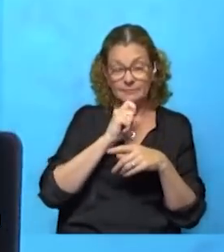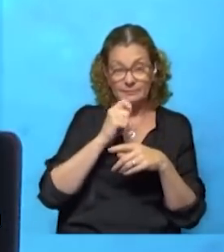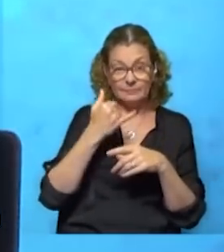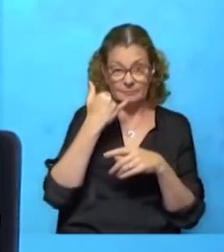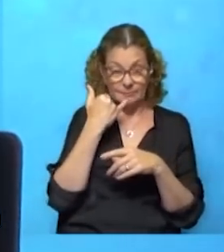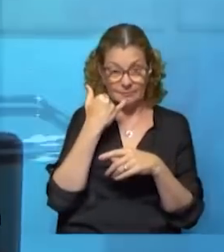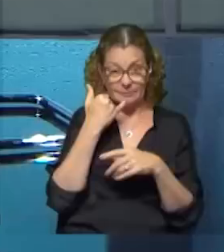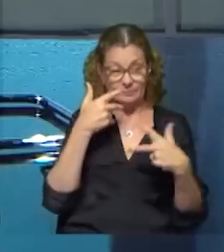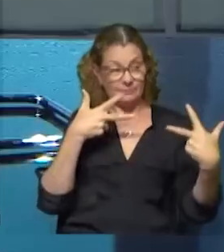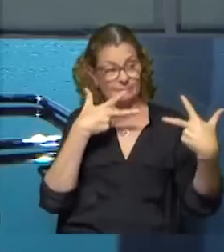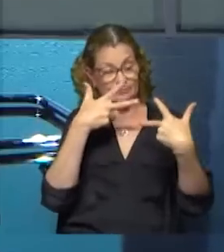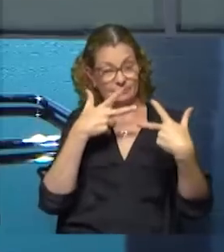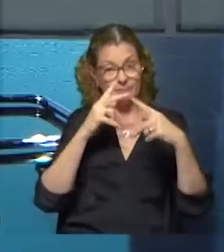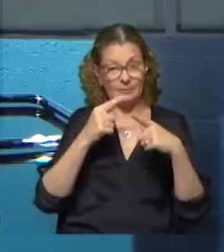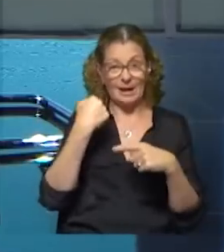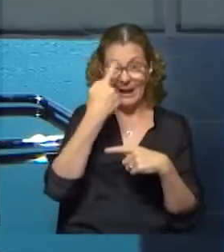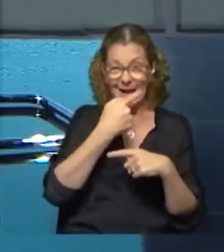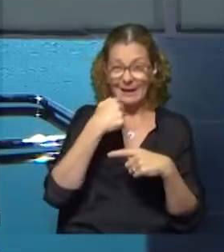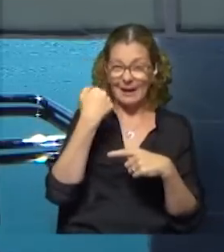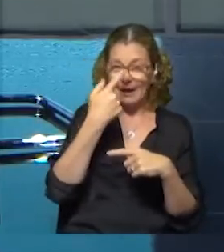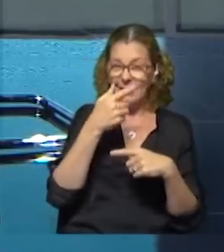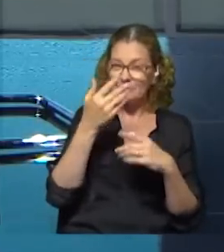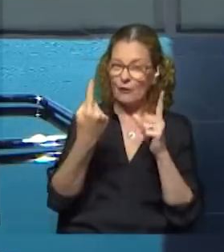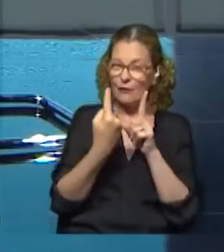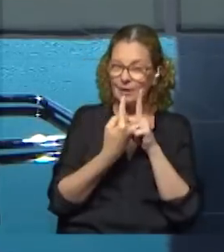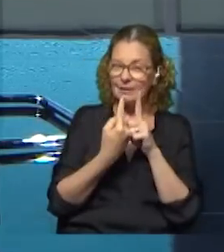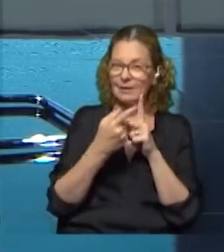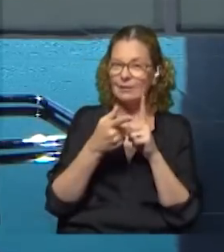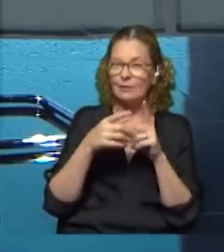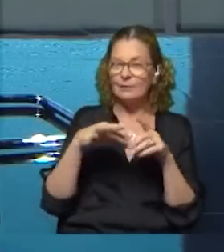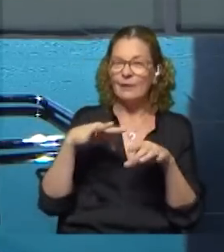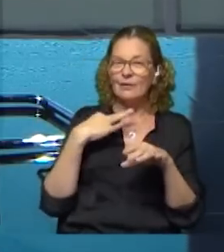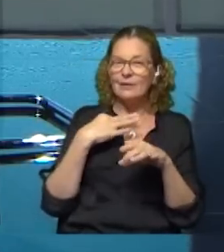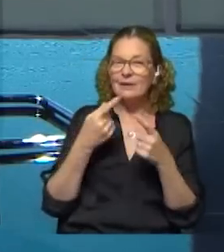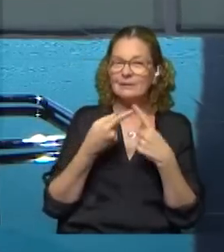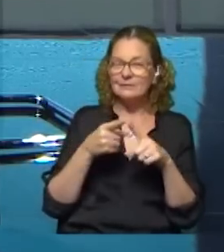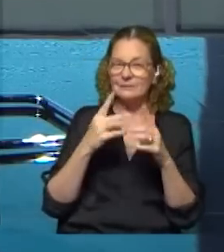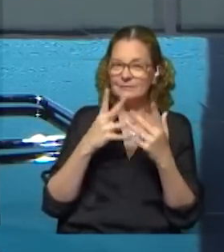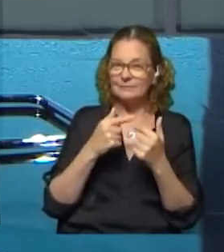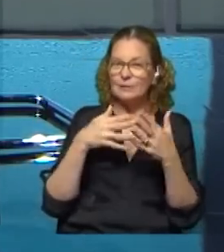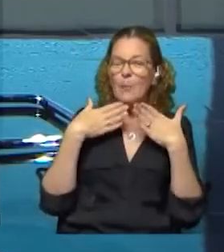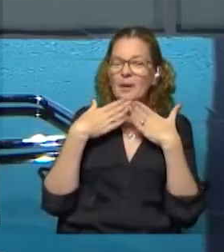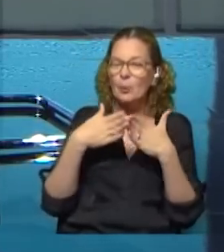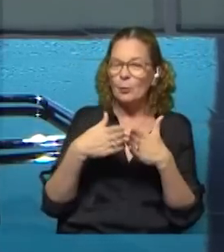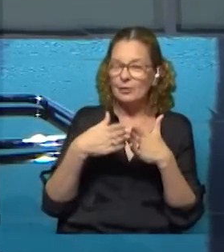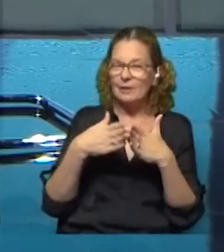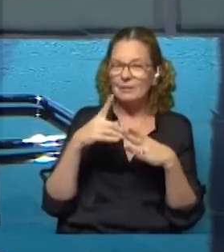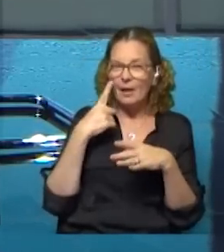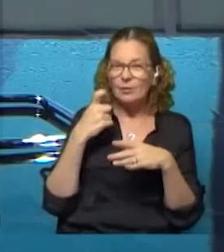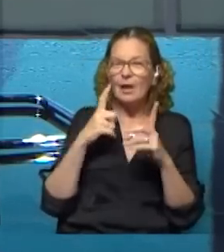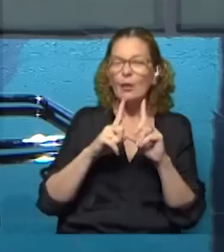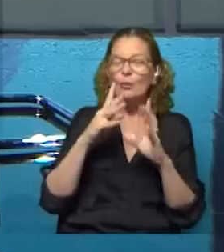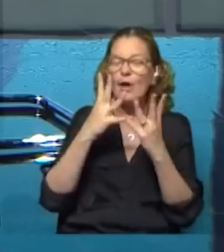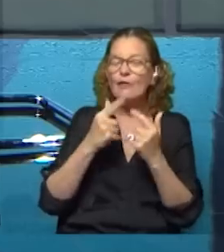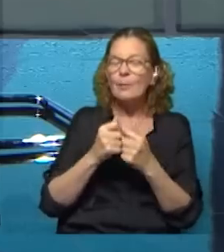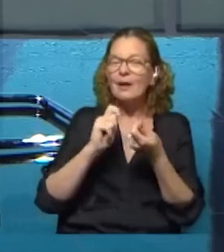por teléfono por zoom y en el cara a cara uno o en el cara a cara este vivencia otras cosas además de la pregunta que le hace de alguna forma